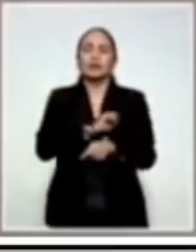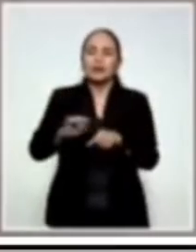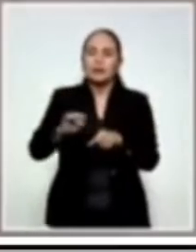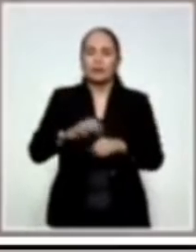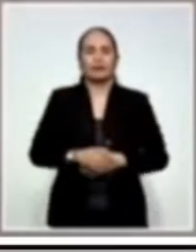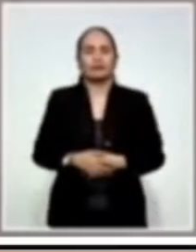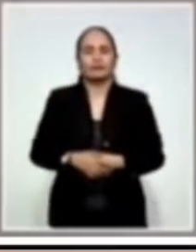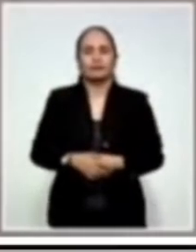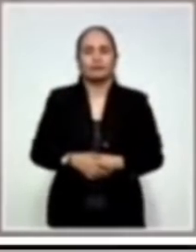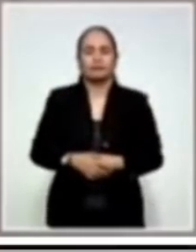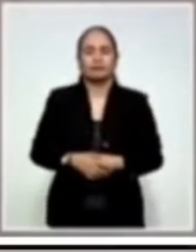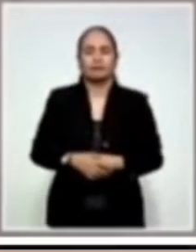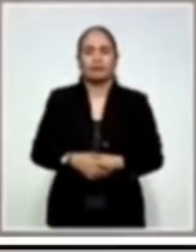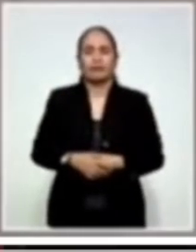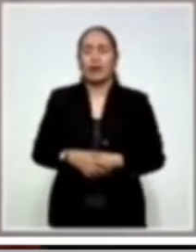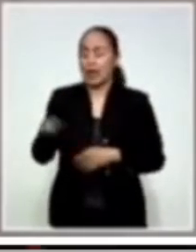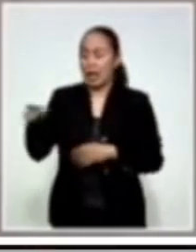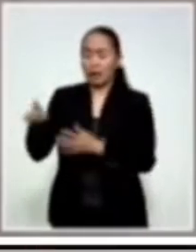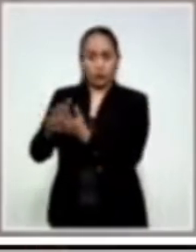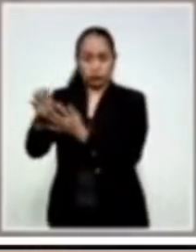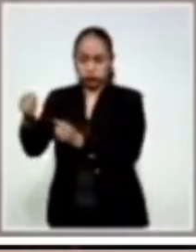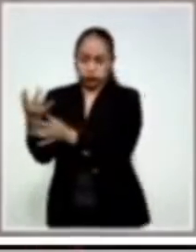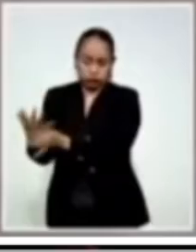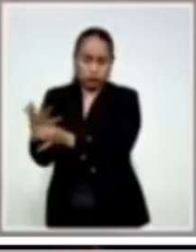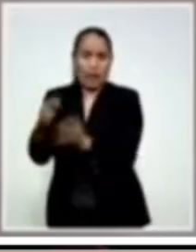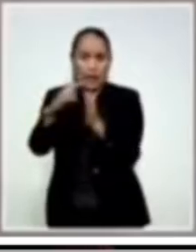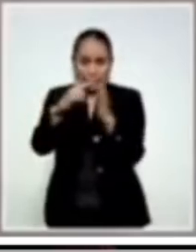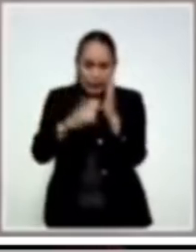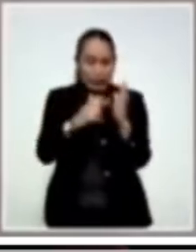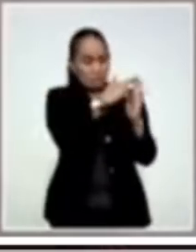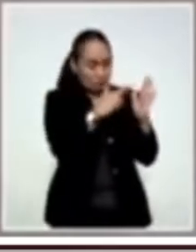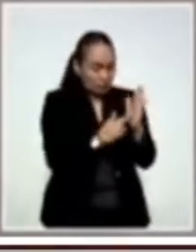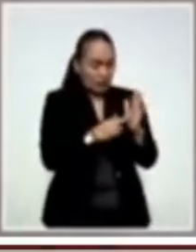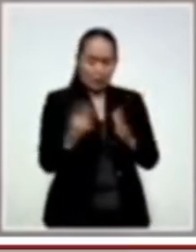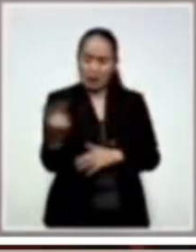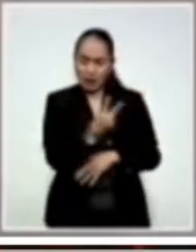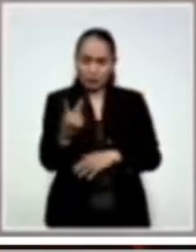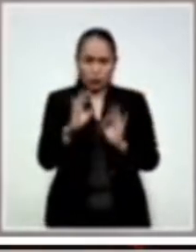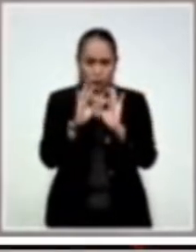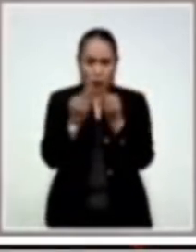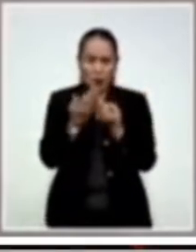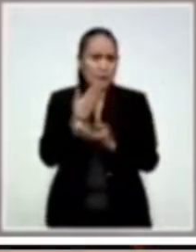reglas que establecen los diferentes constituyentes y las dos son respetables.